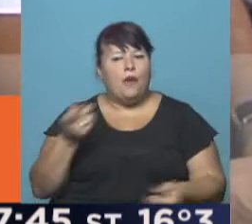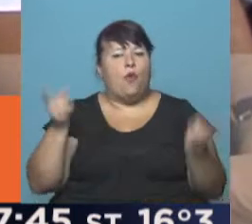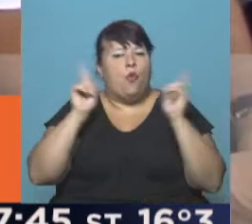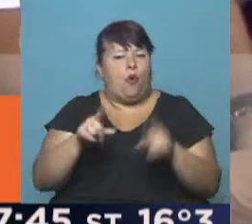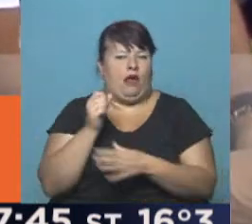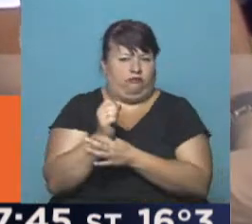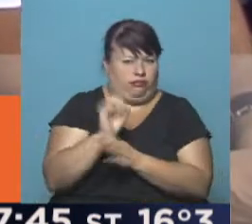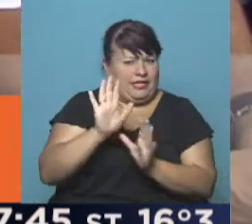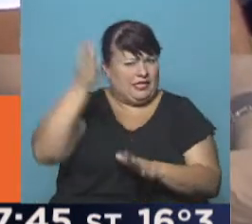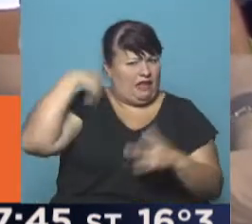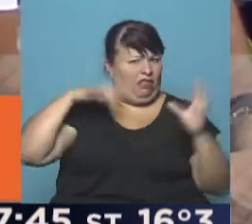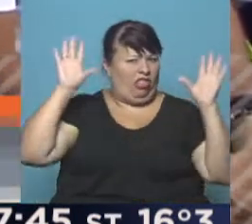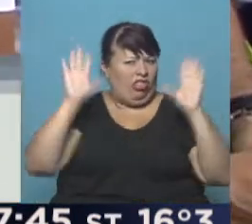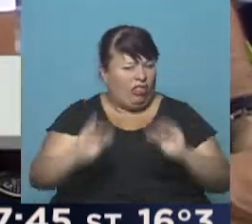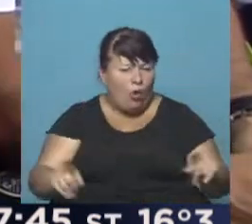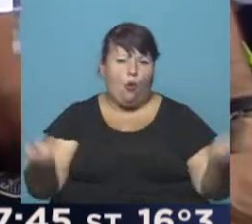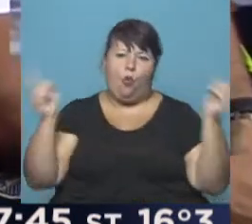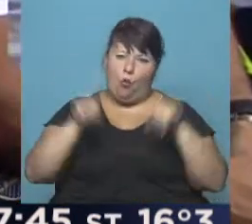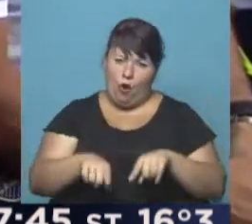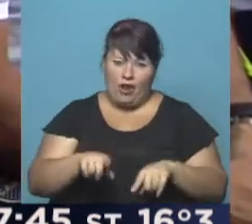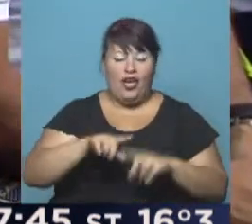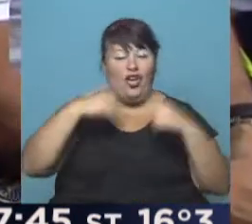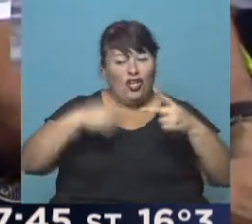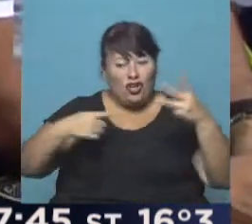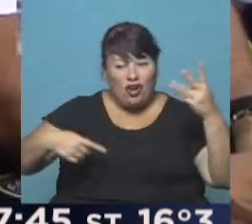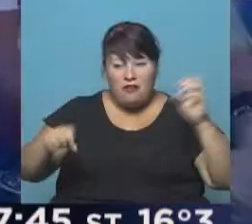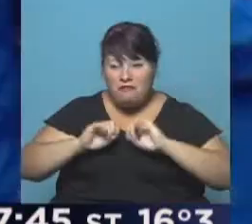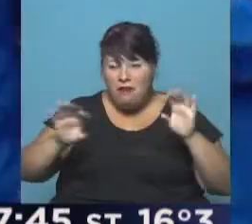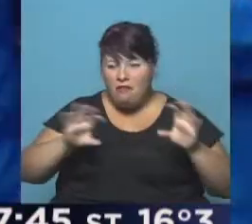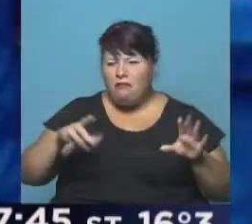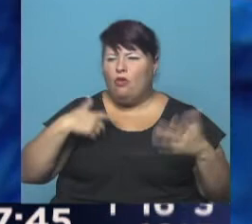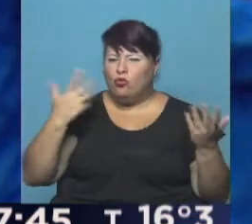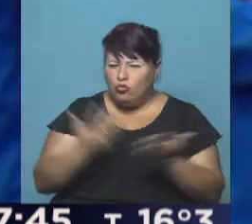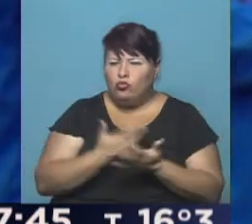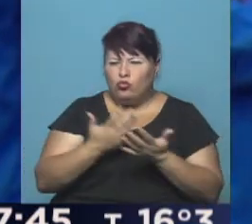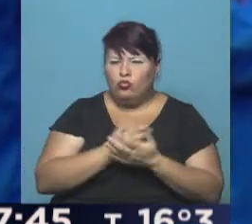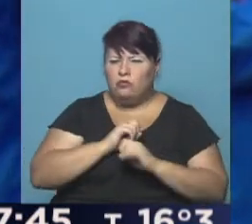prestigio que hemos perdido. Porque todas estas cosas que han pasado nos han hecho mucho daño.